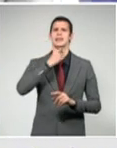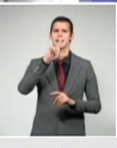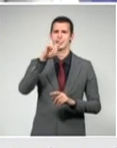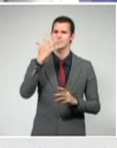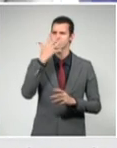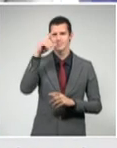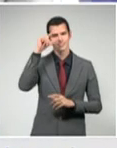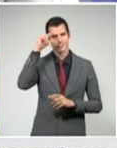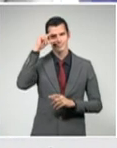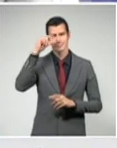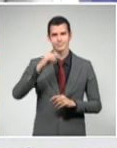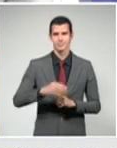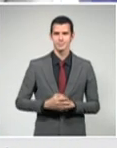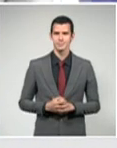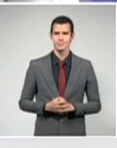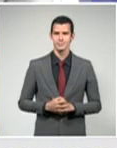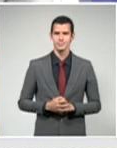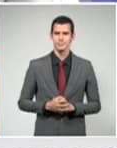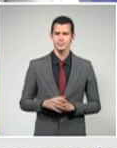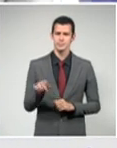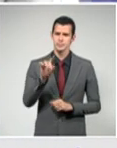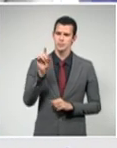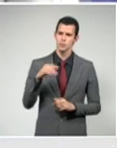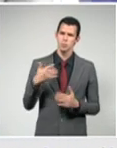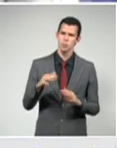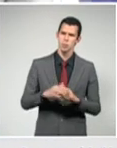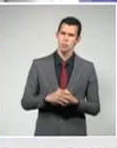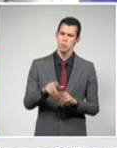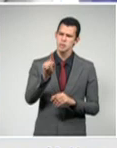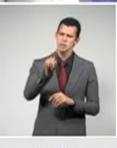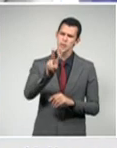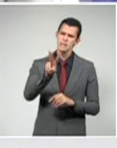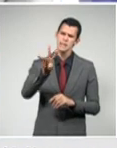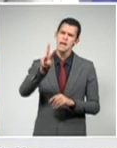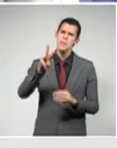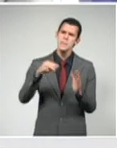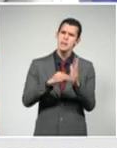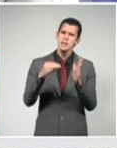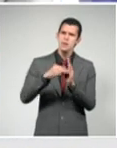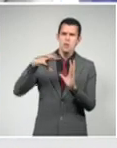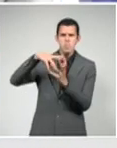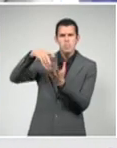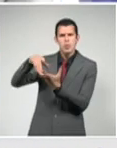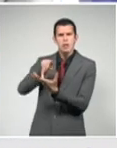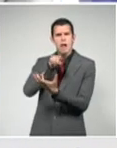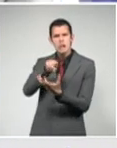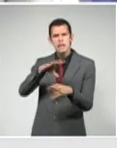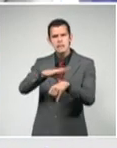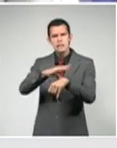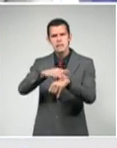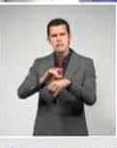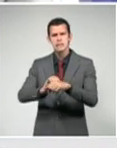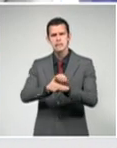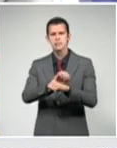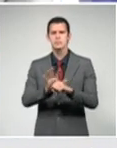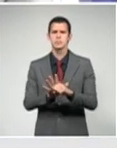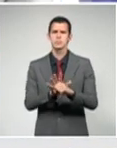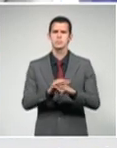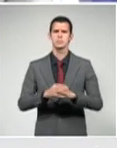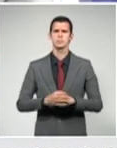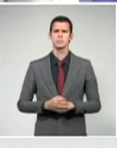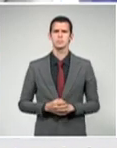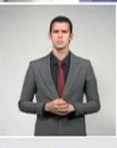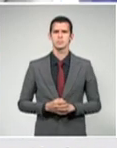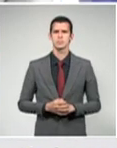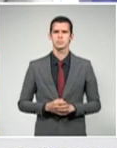de 123 millones ya está reportando el mundo de casos contagiados con COVID-19,